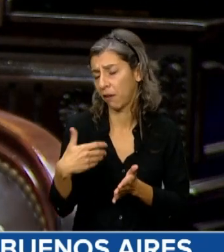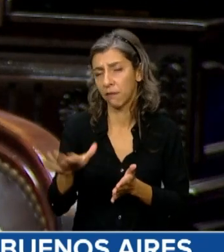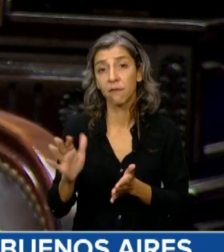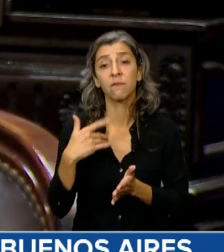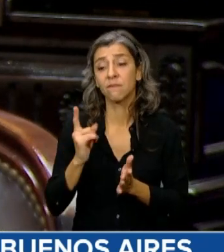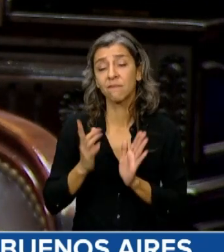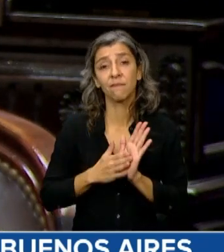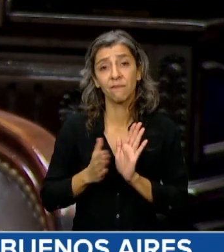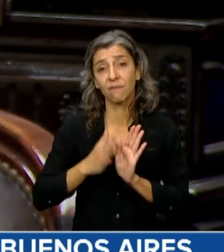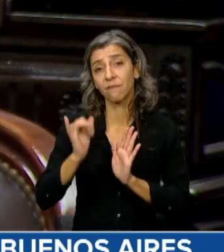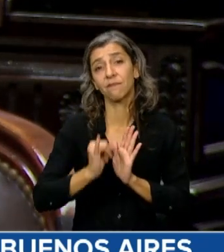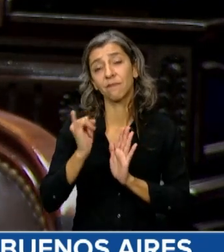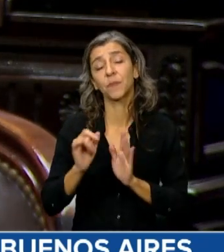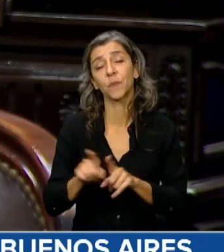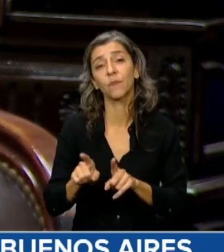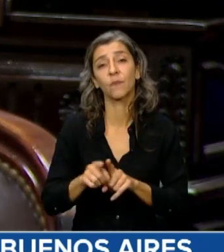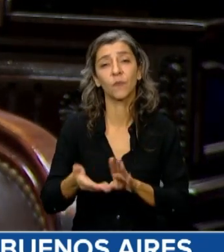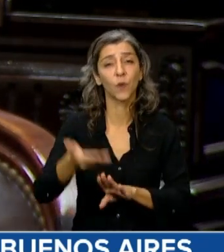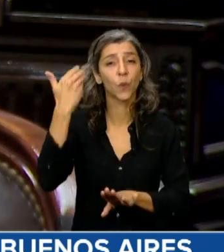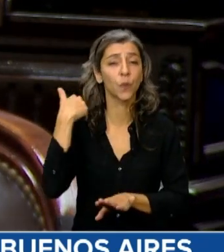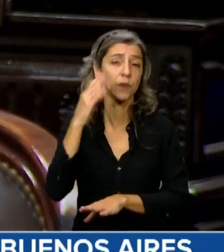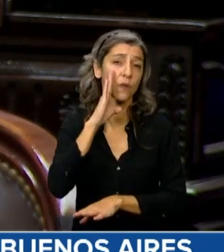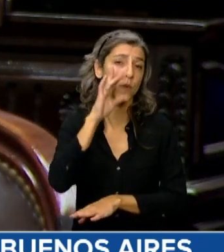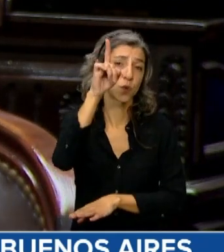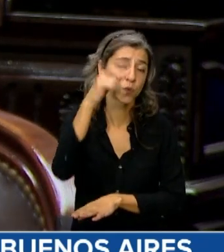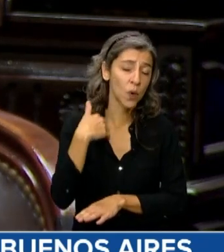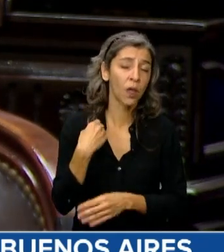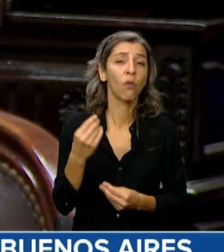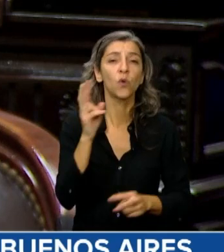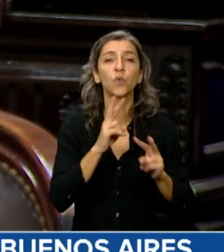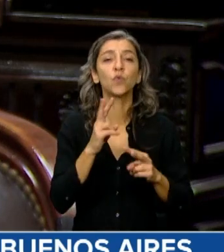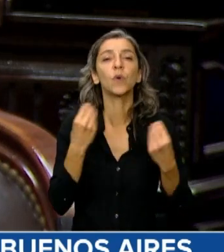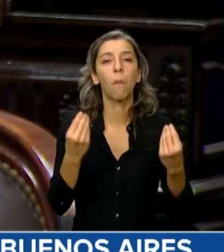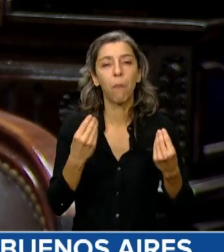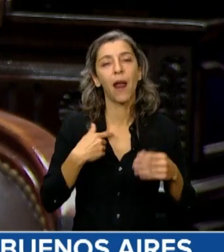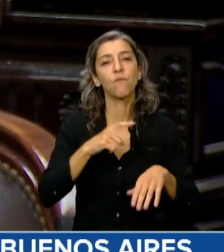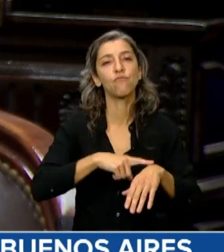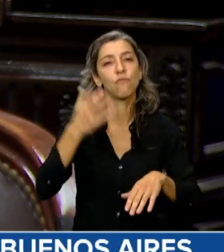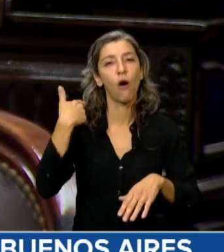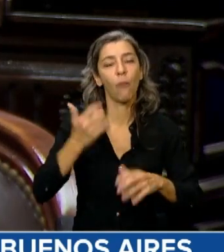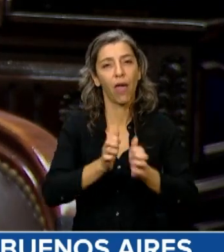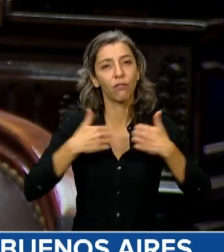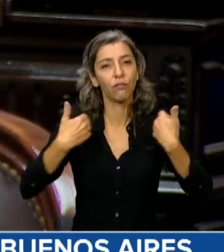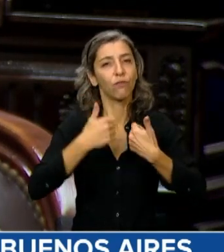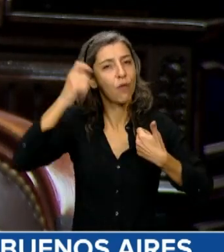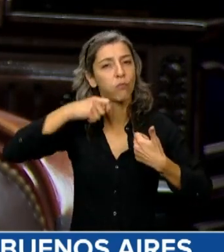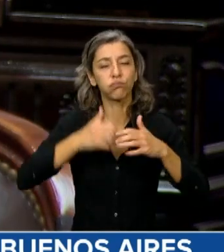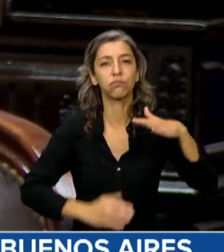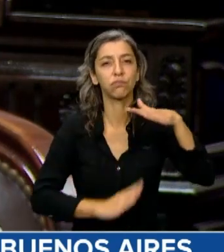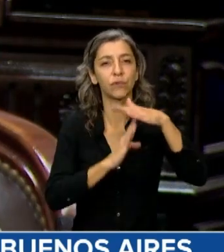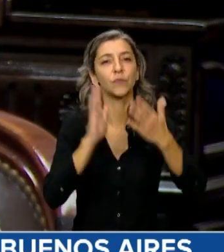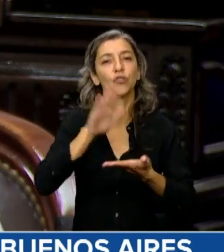el mismo argumento que se usó en los Estados Unidos para eludir la competencia de la Corte Penal Internacional en la investigación de